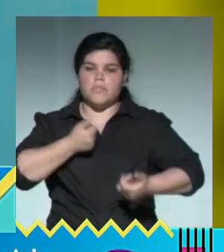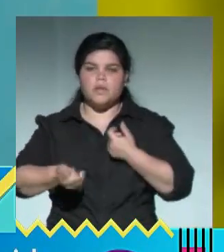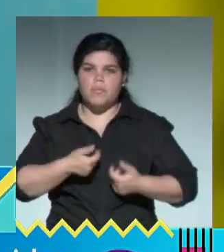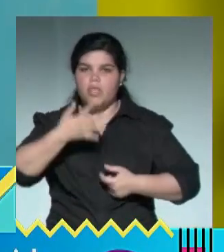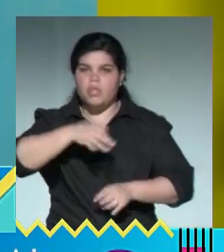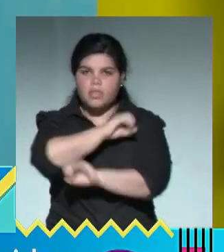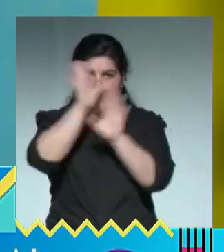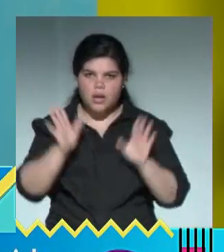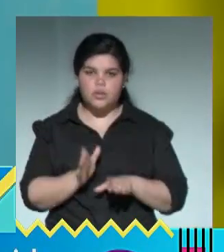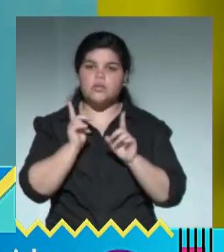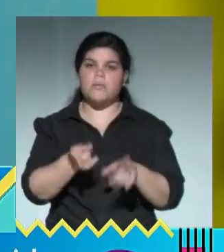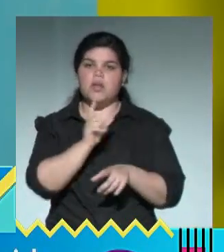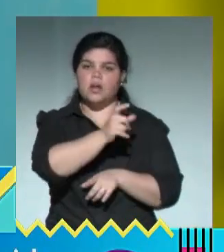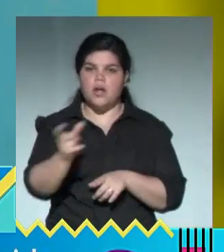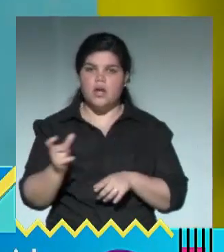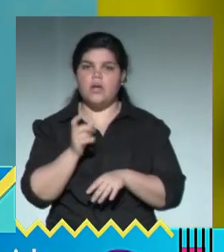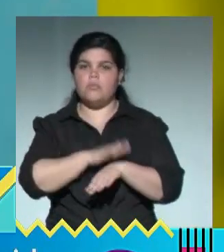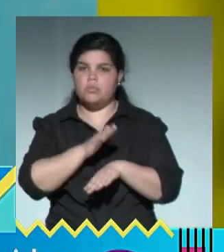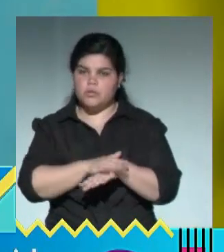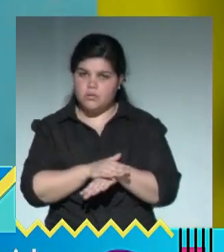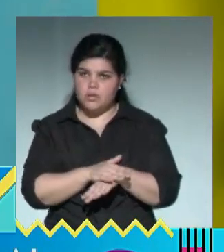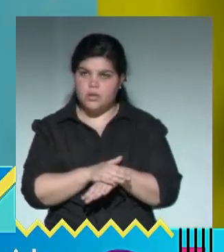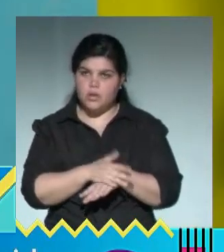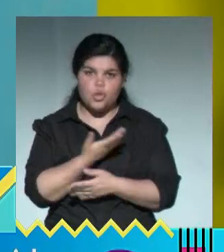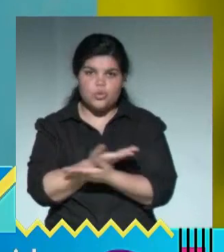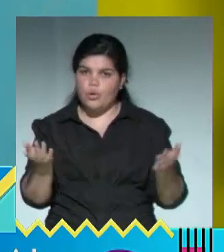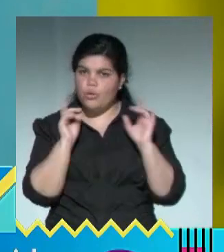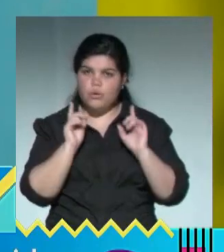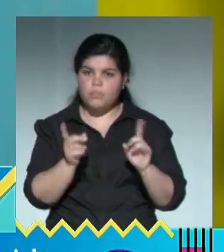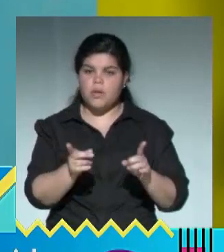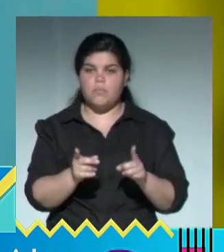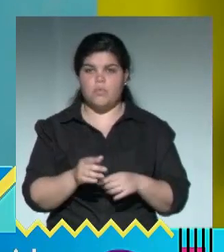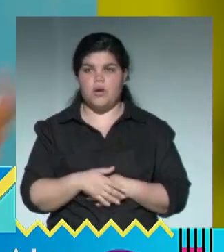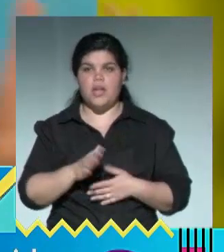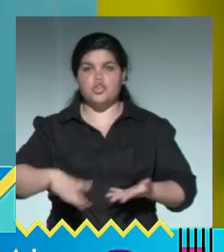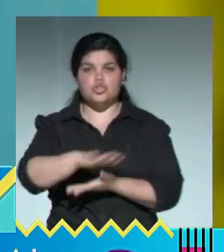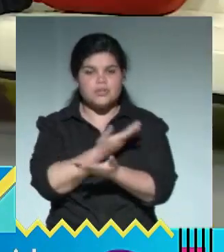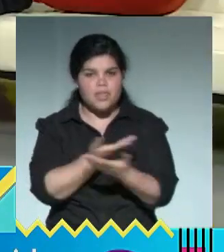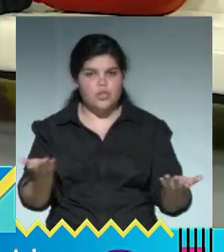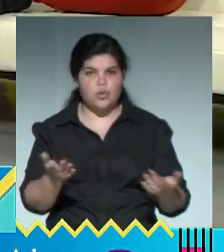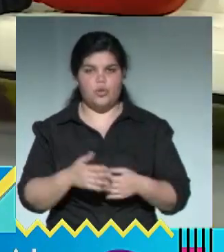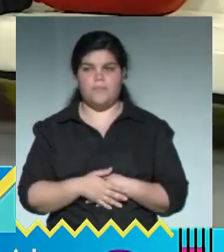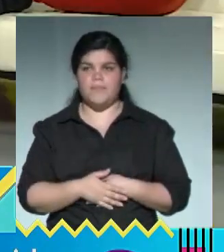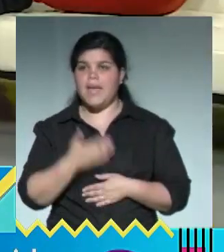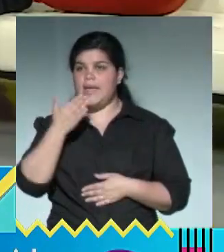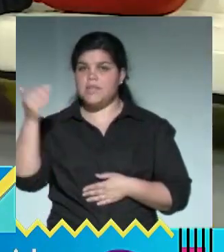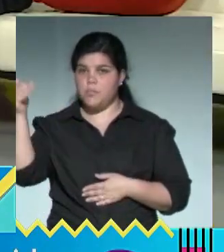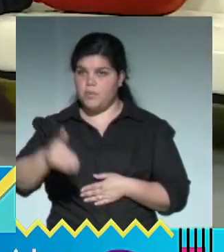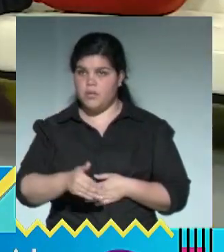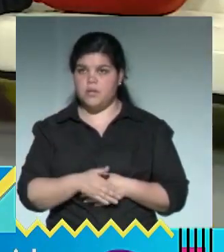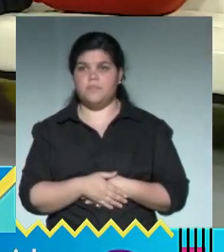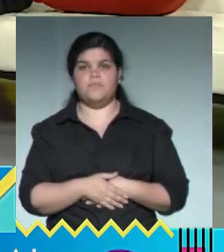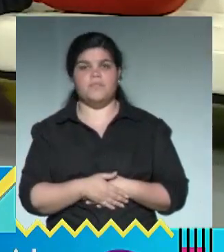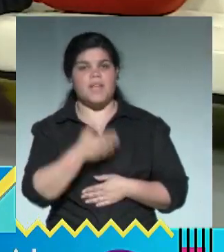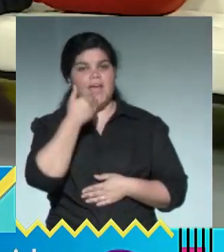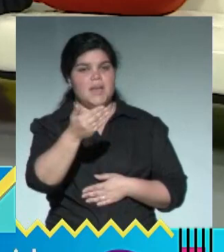esa responsabilidad para con todos, ¿no?, que tiene que ver con el impacto en la sociedad en general. Muchas gracias por haber estado acá. Gracias Sergio. a ustedes por